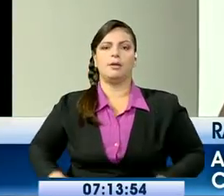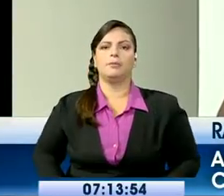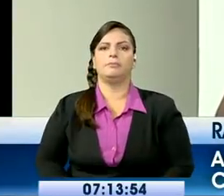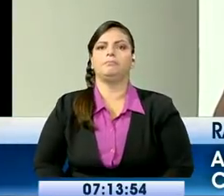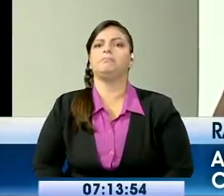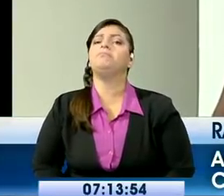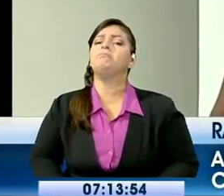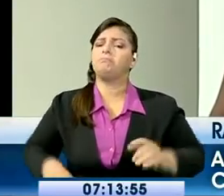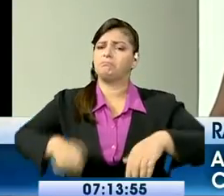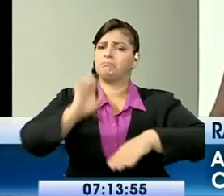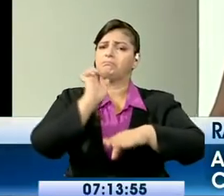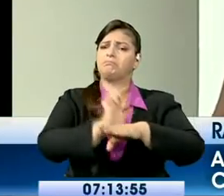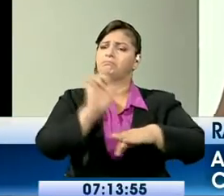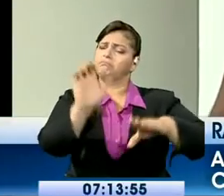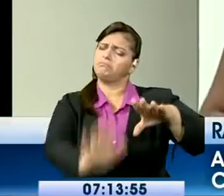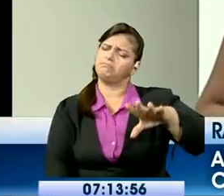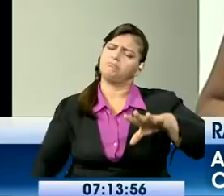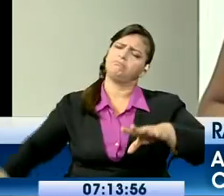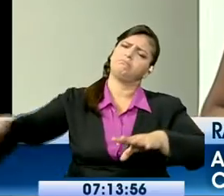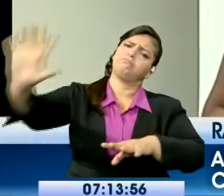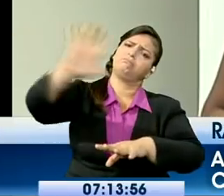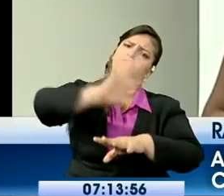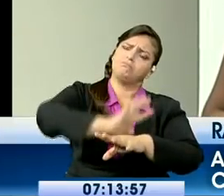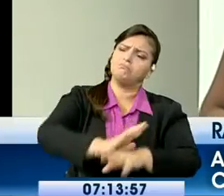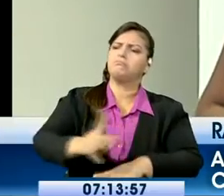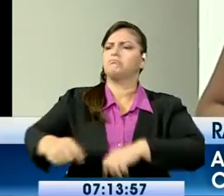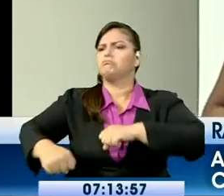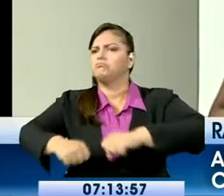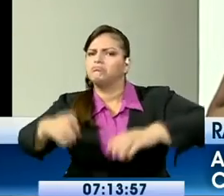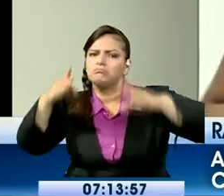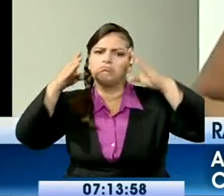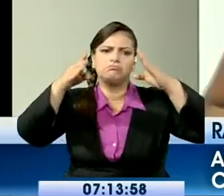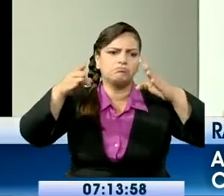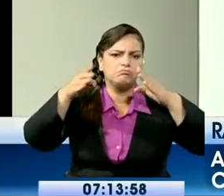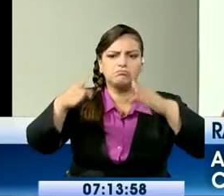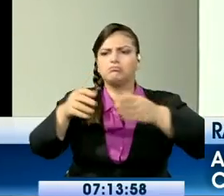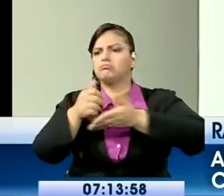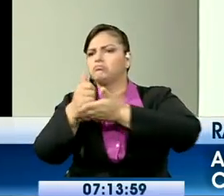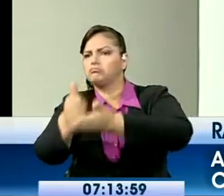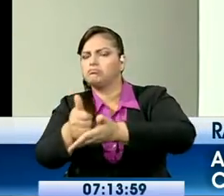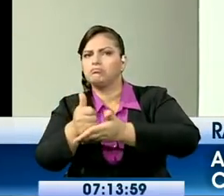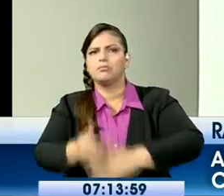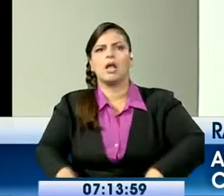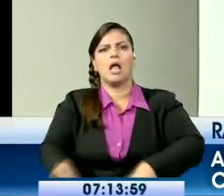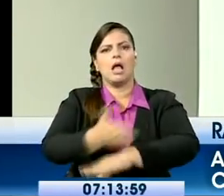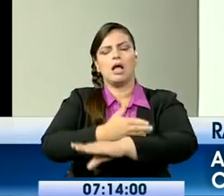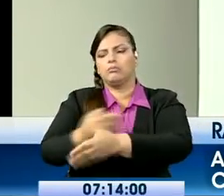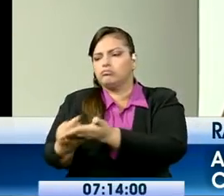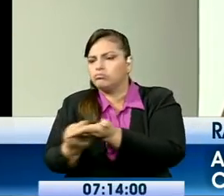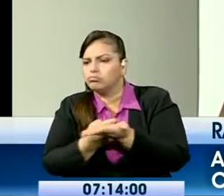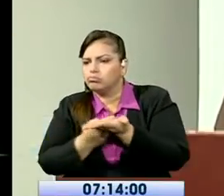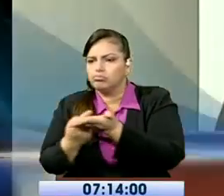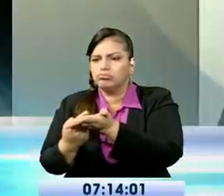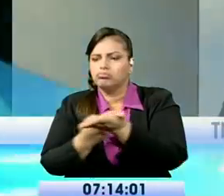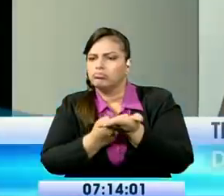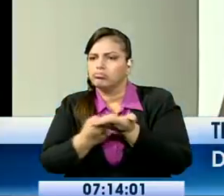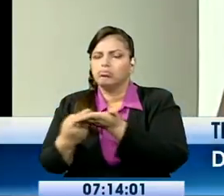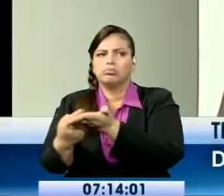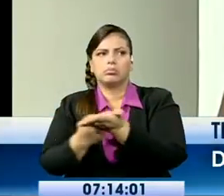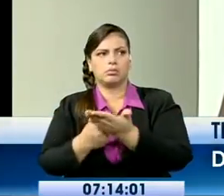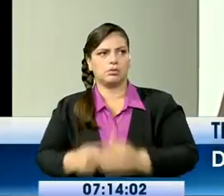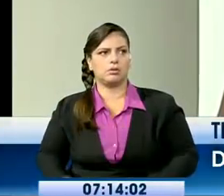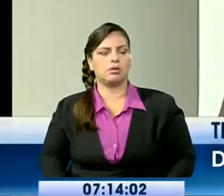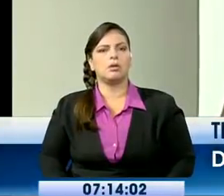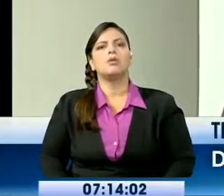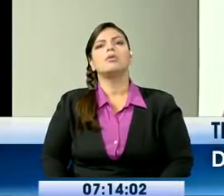ancho de nuestro territorio nacional. Justamente en esas sesiones de pleno no fuimos consejeros ni un